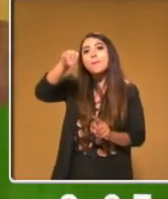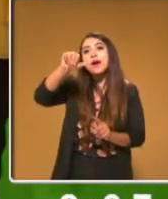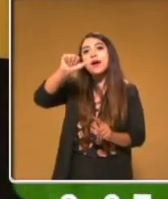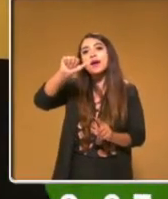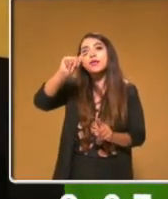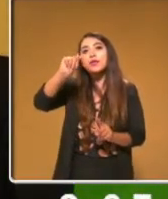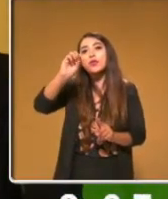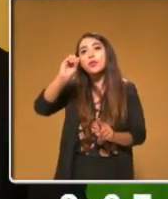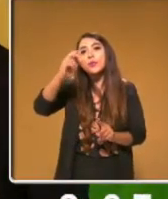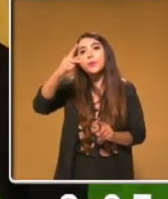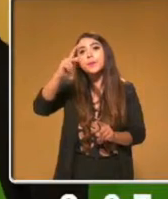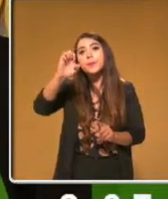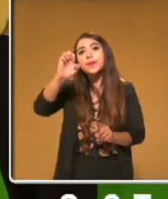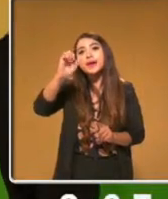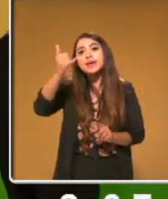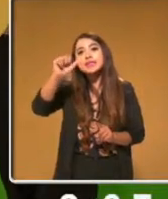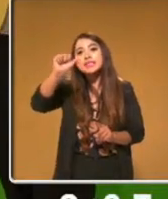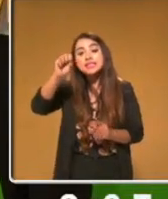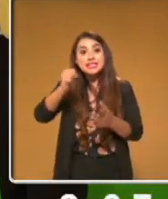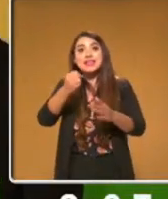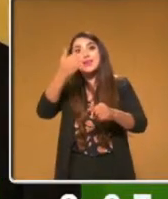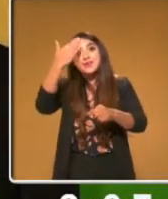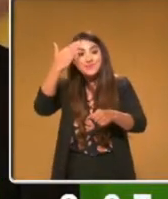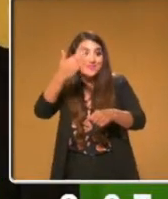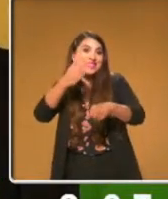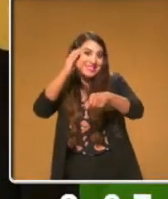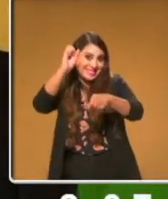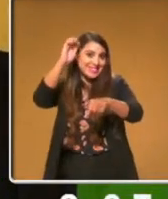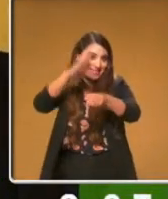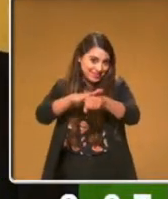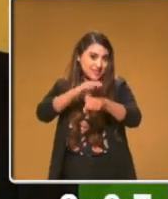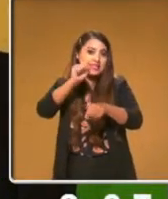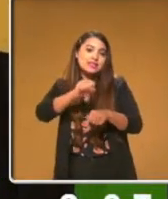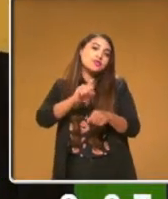cartela. La cartela es la parte de la narración